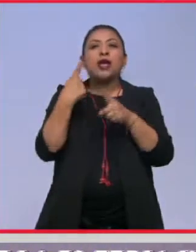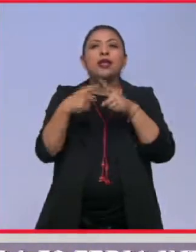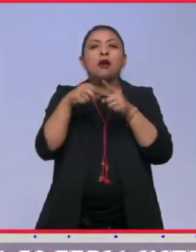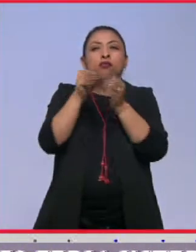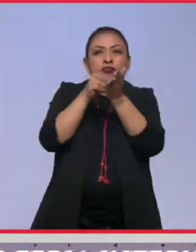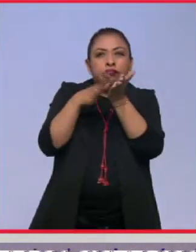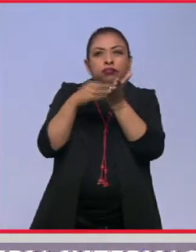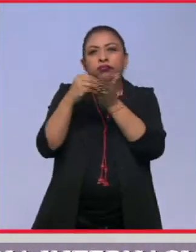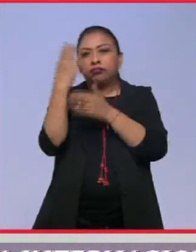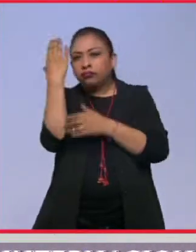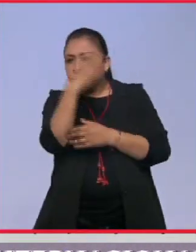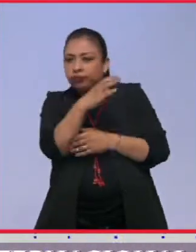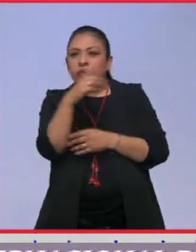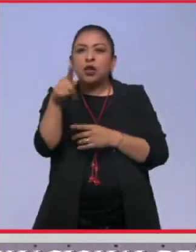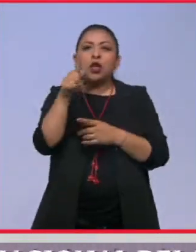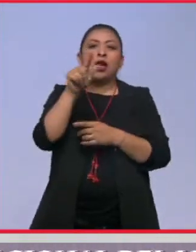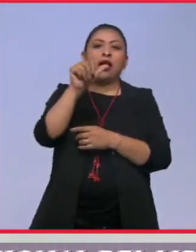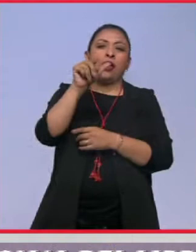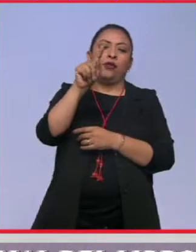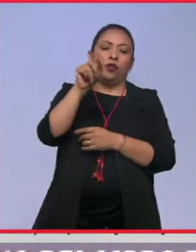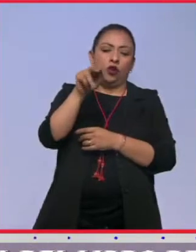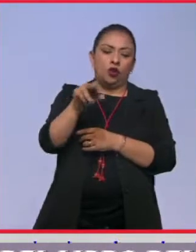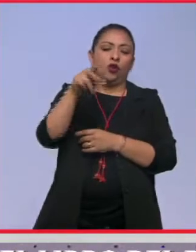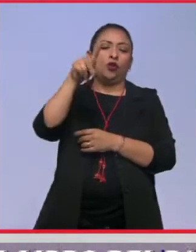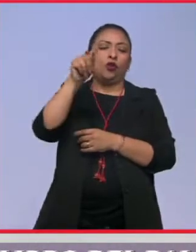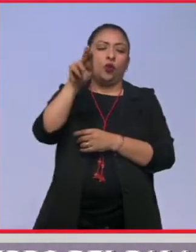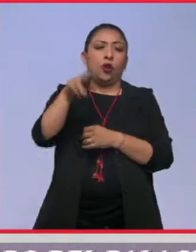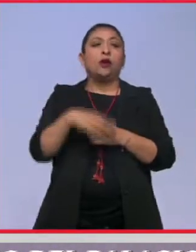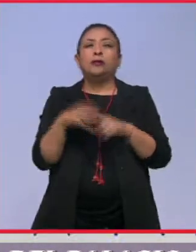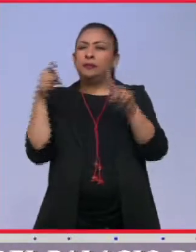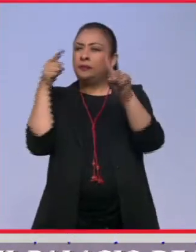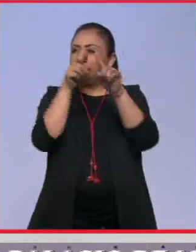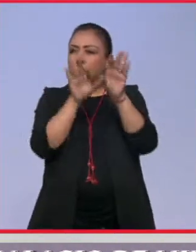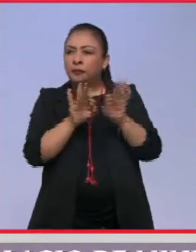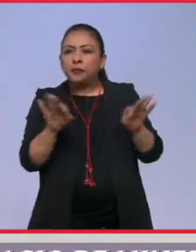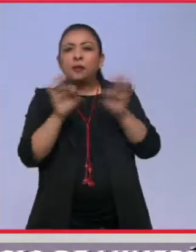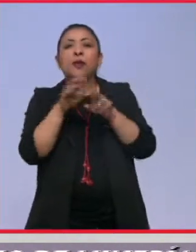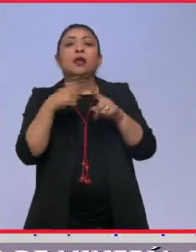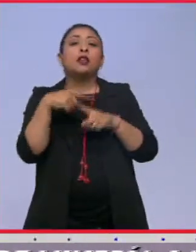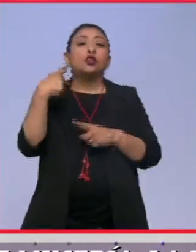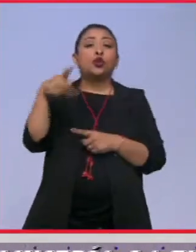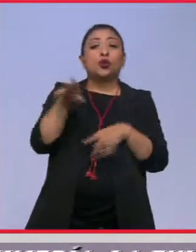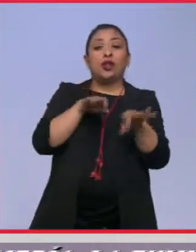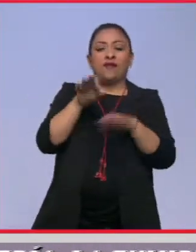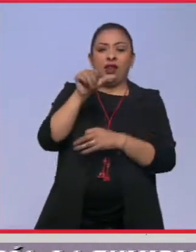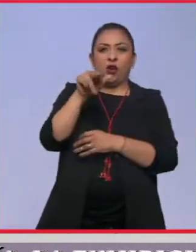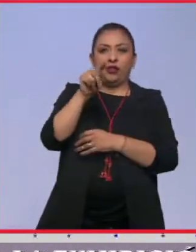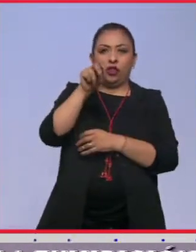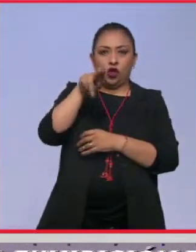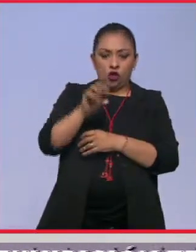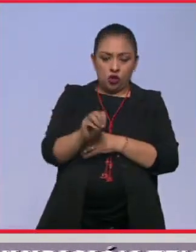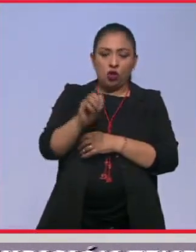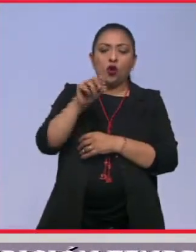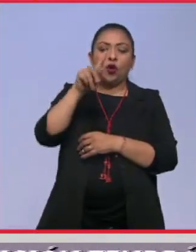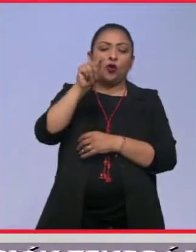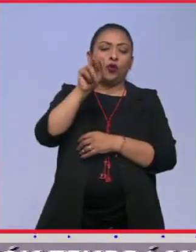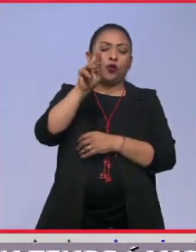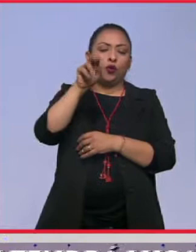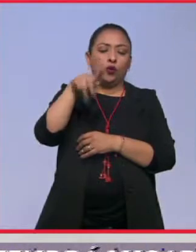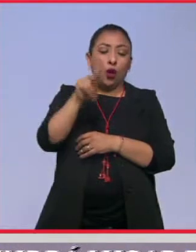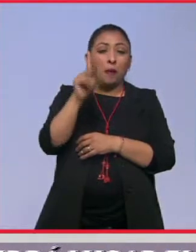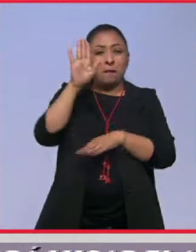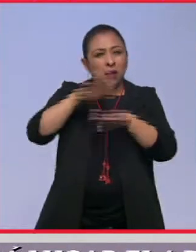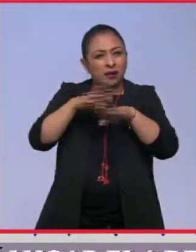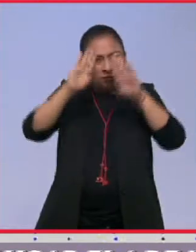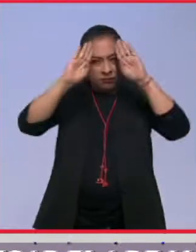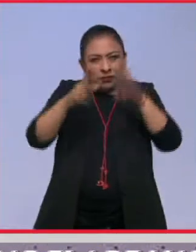El corpus central de la investigación realmente era el trabajo de Antonio Turok, particularmente su